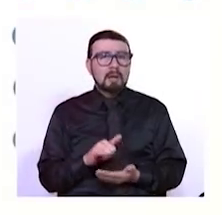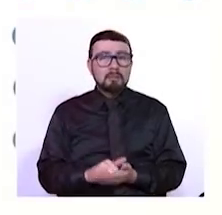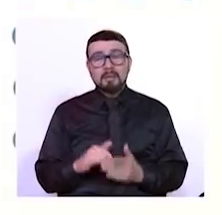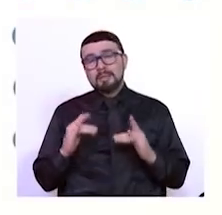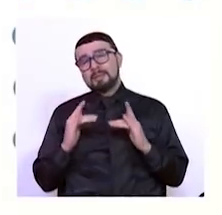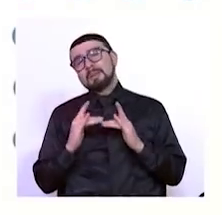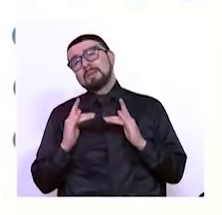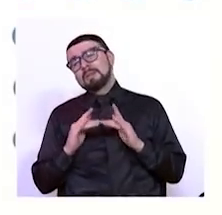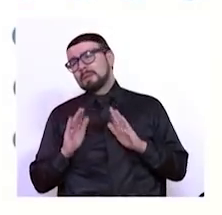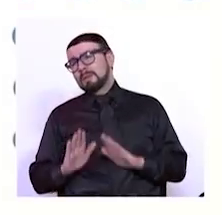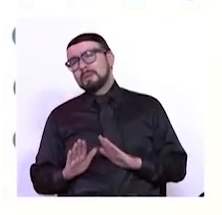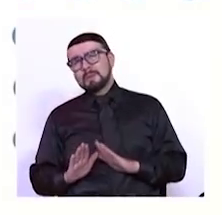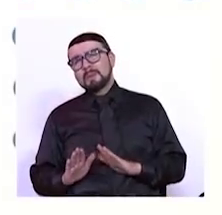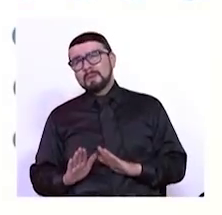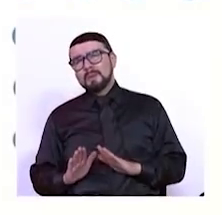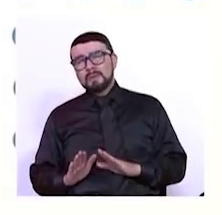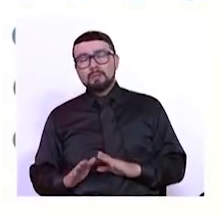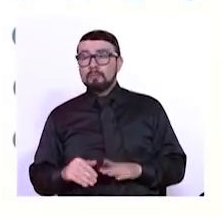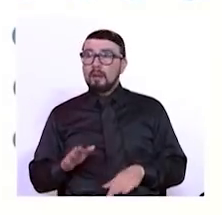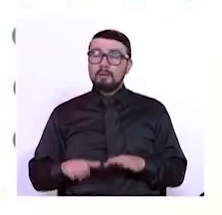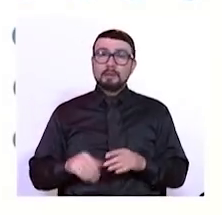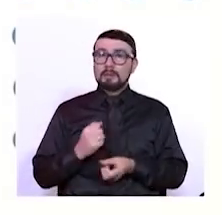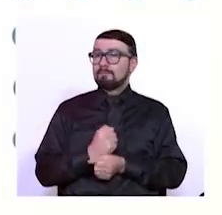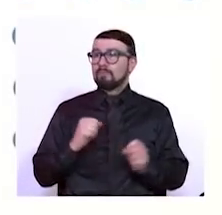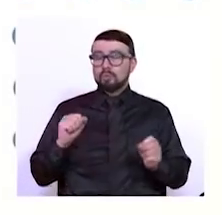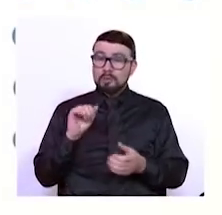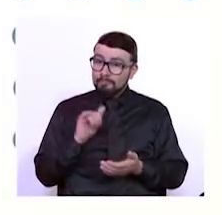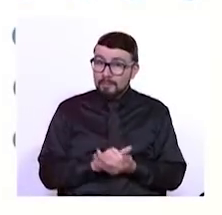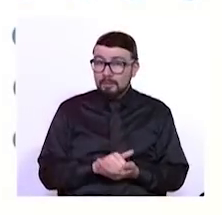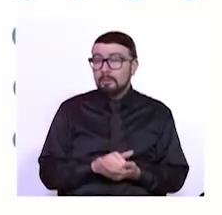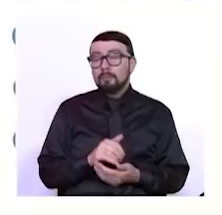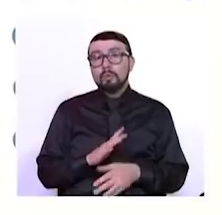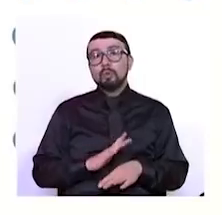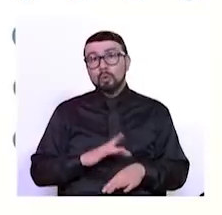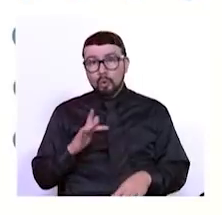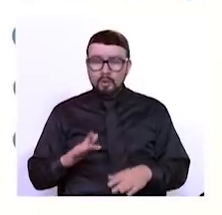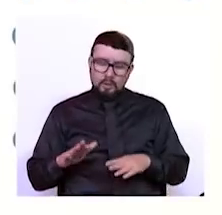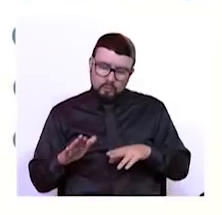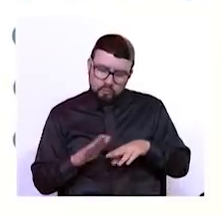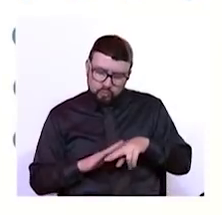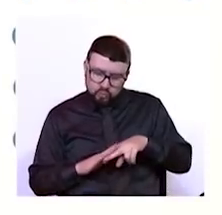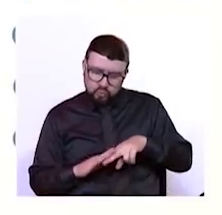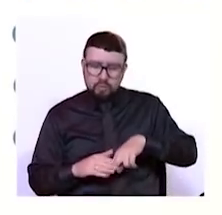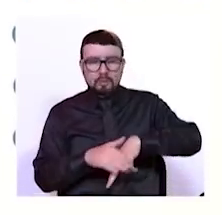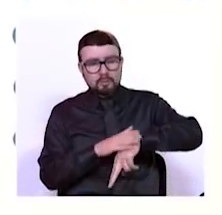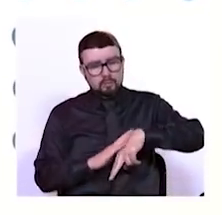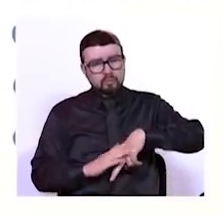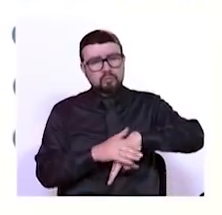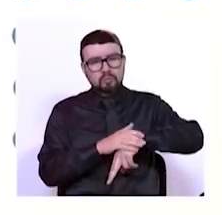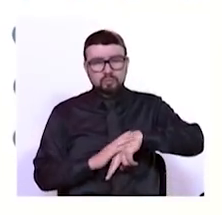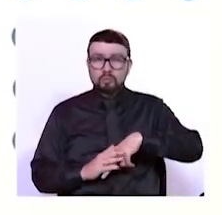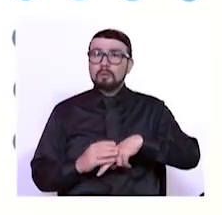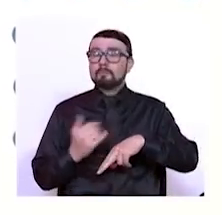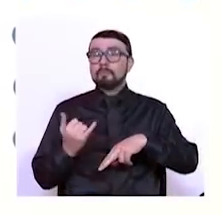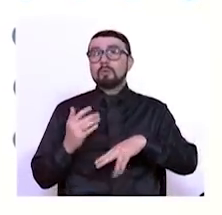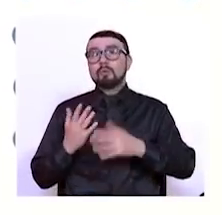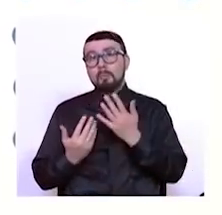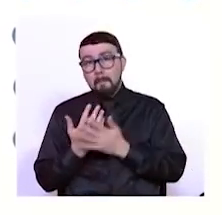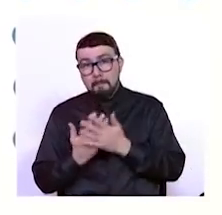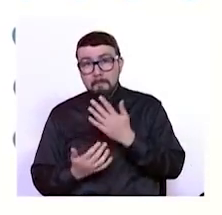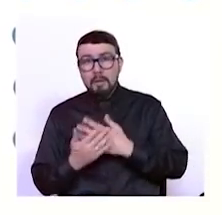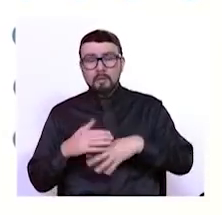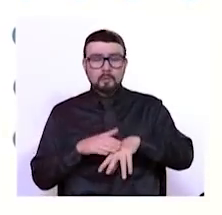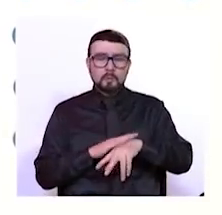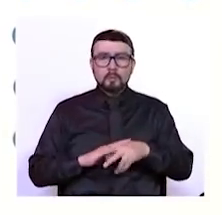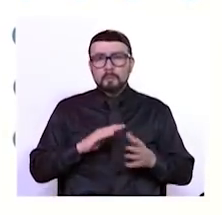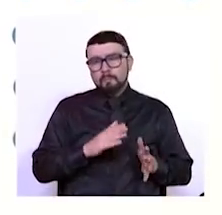prácticamente imposible evitarlas y hay que estarle haciendo manejo manual, estimulación manual,